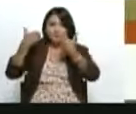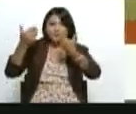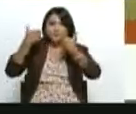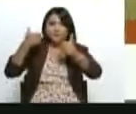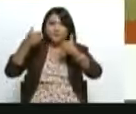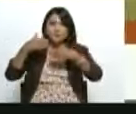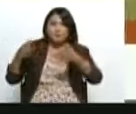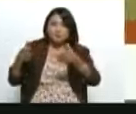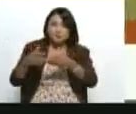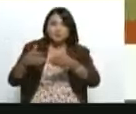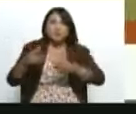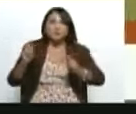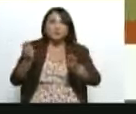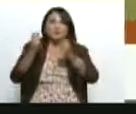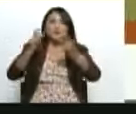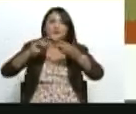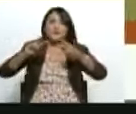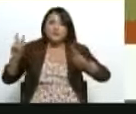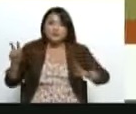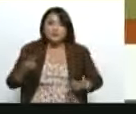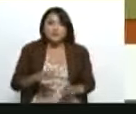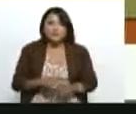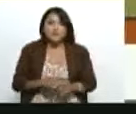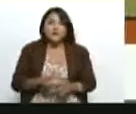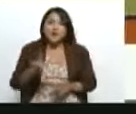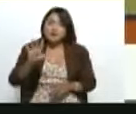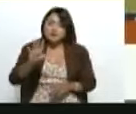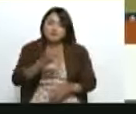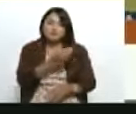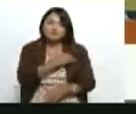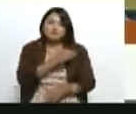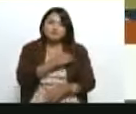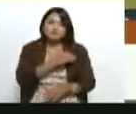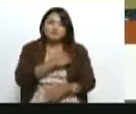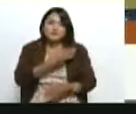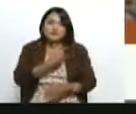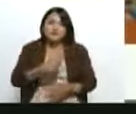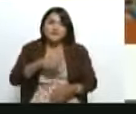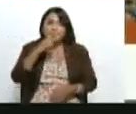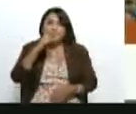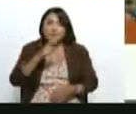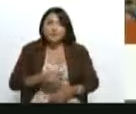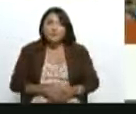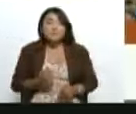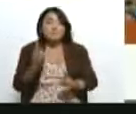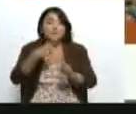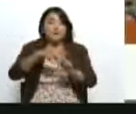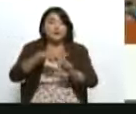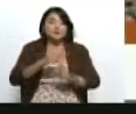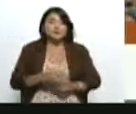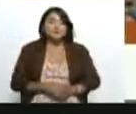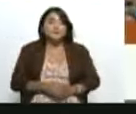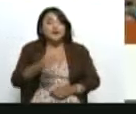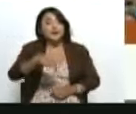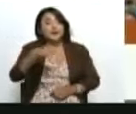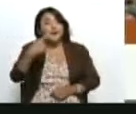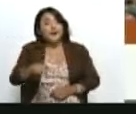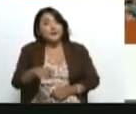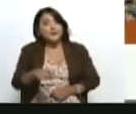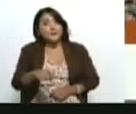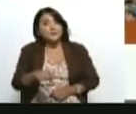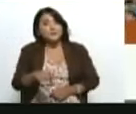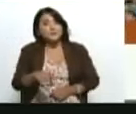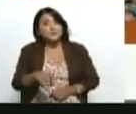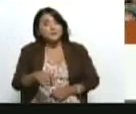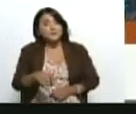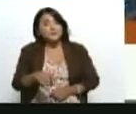paz que ha instruido el presidente Nicolás Maduro. Pero hay un elemento adicional. Aquí están con nosotros los